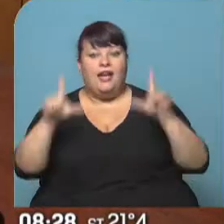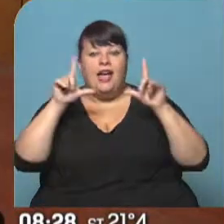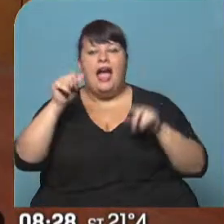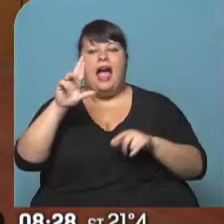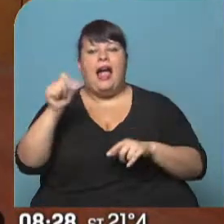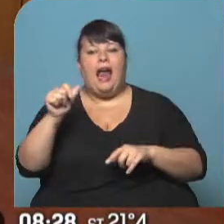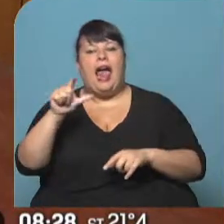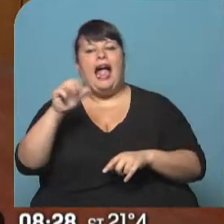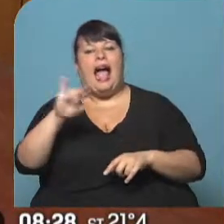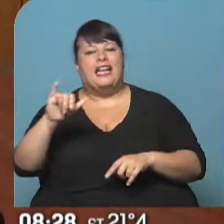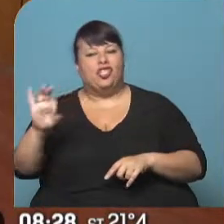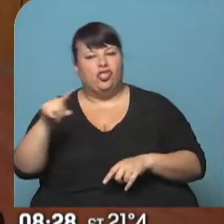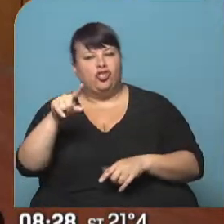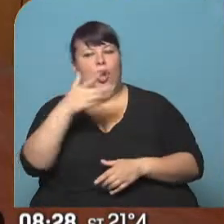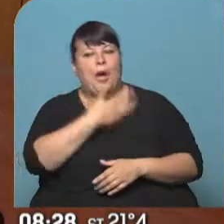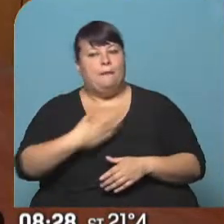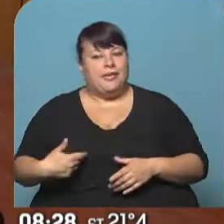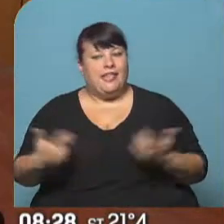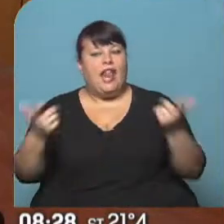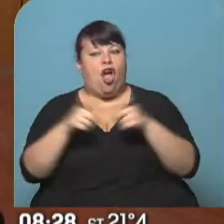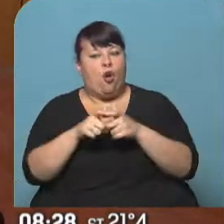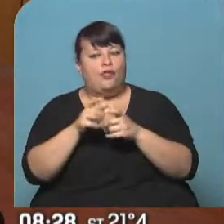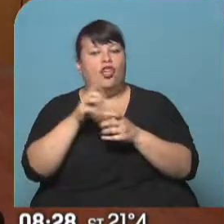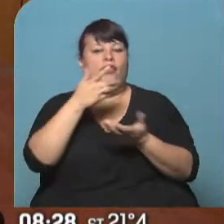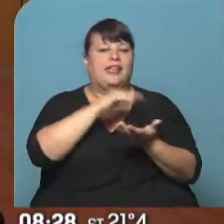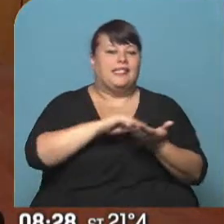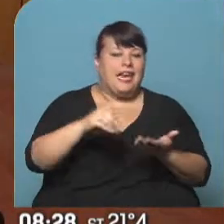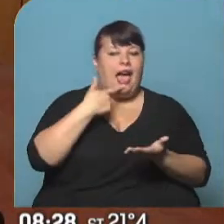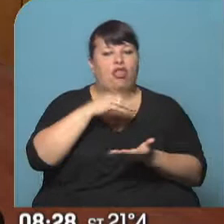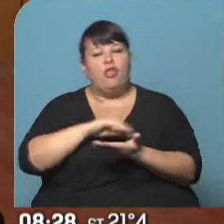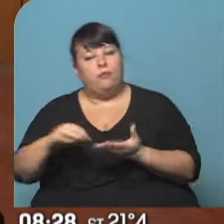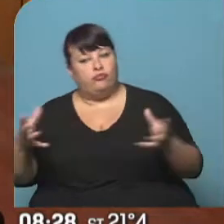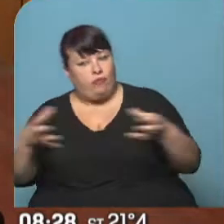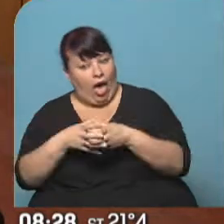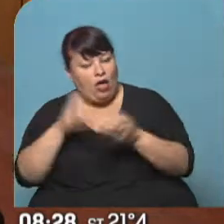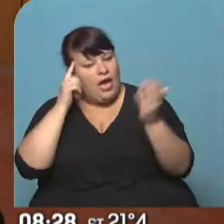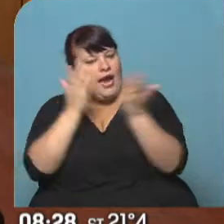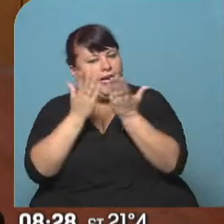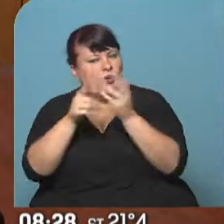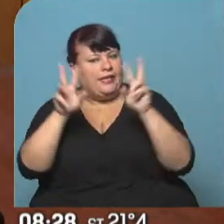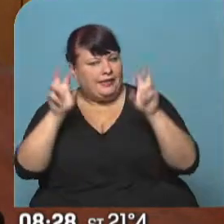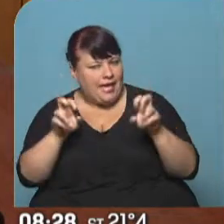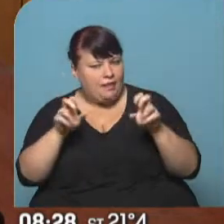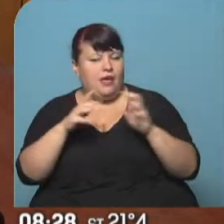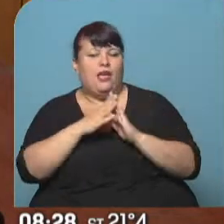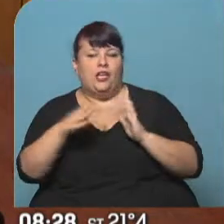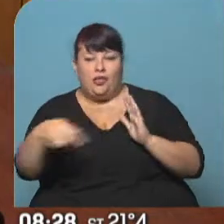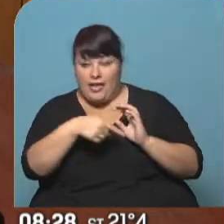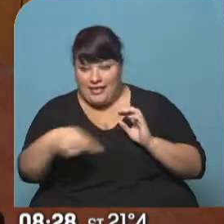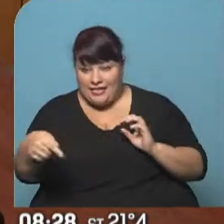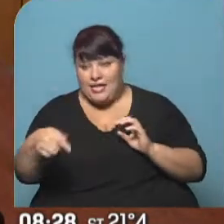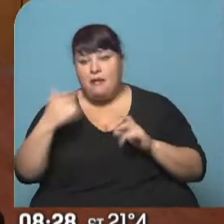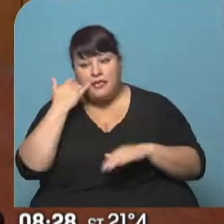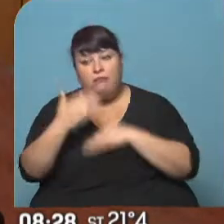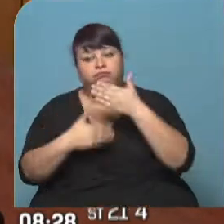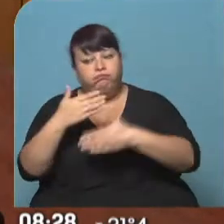carla carrizo que es la presidenta de la comisión bicameral senadores y diputados que analizan este tema y que a lo largo de esta semana dieron un